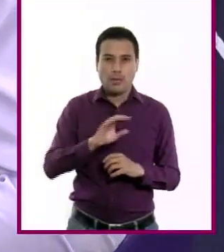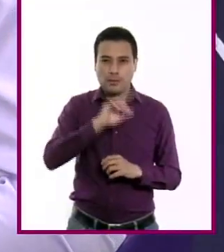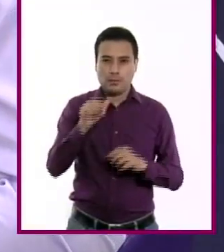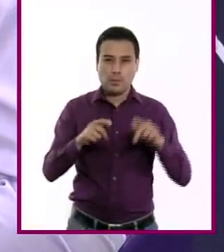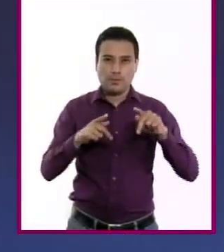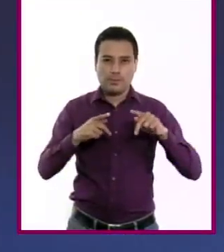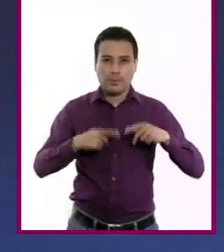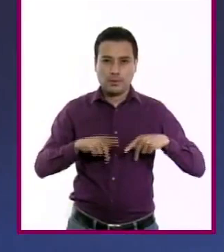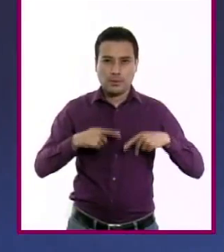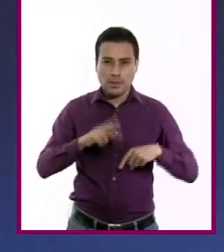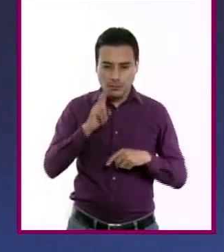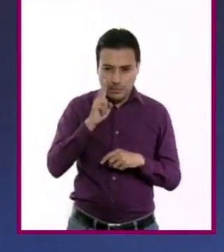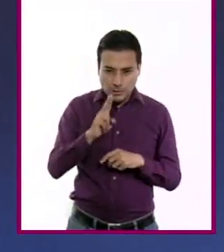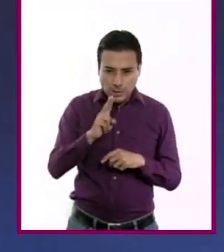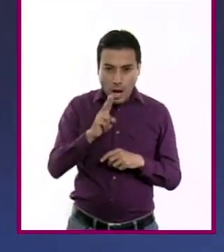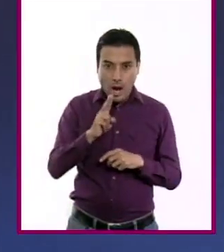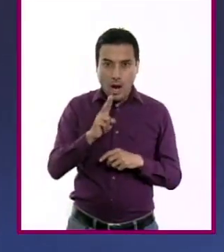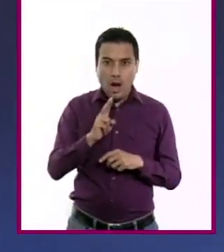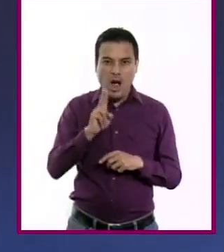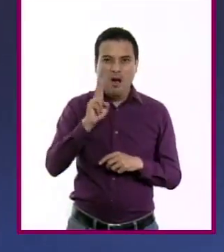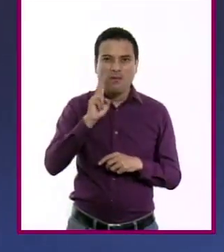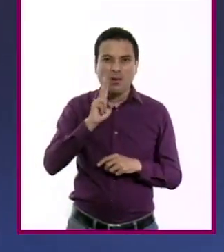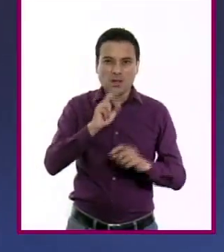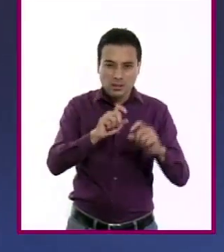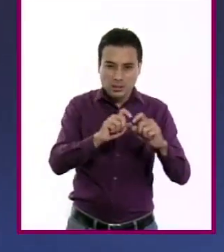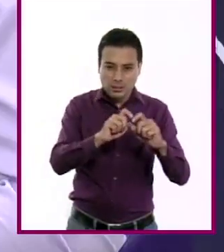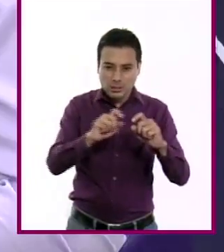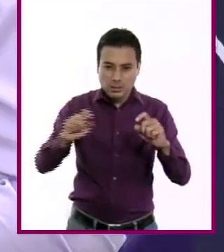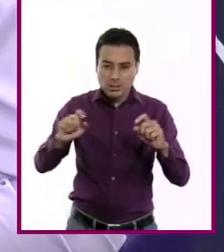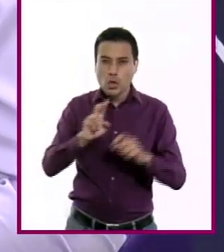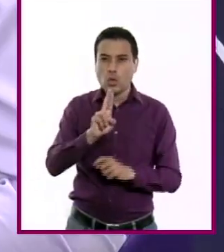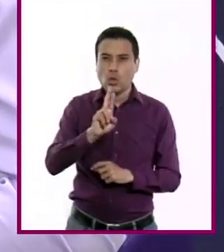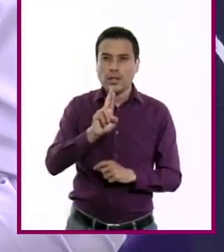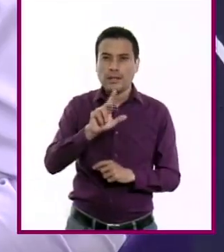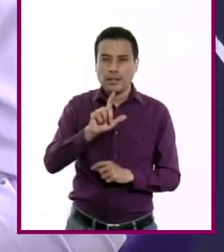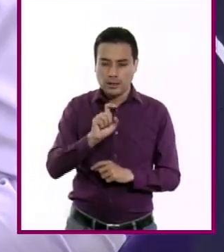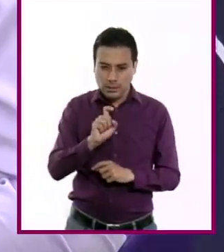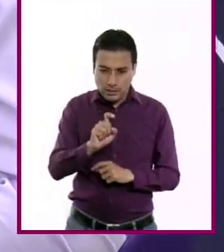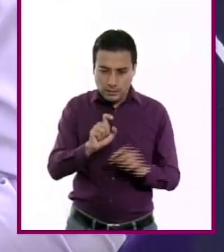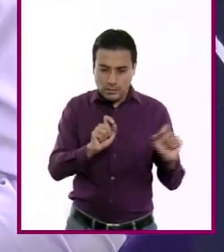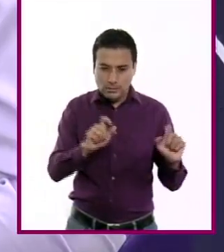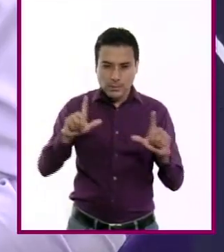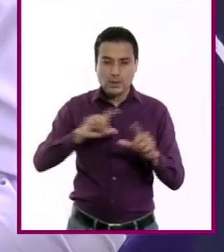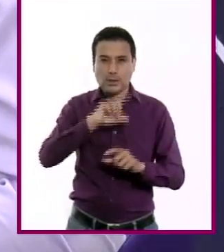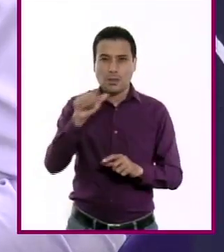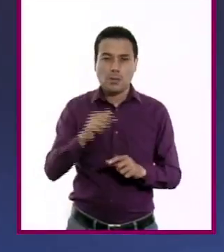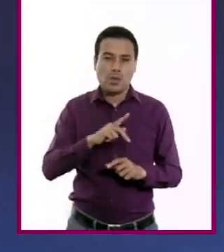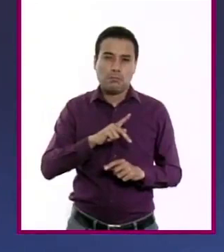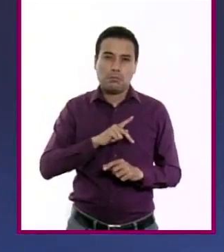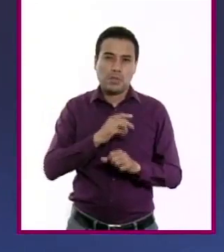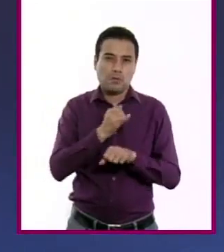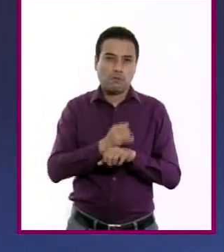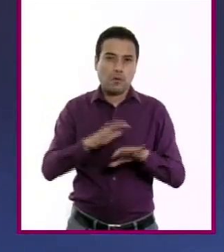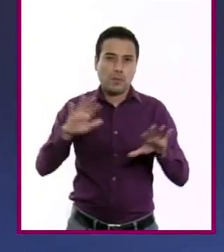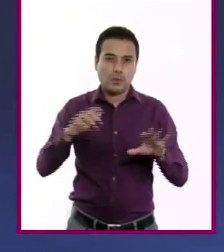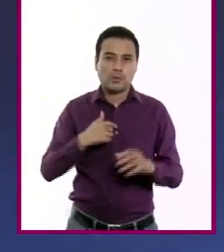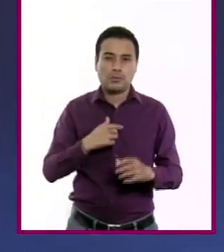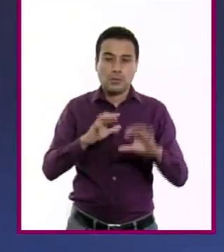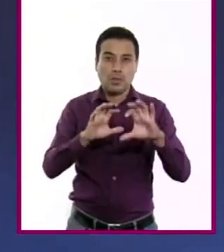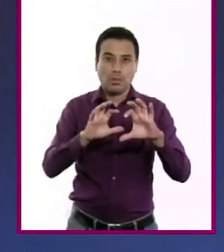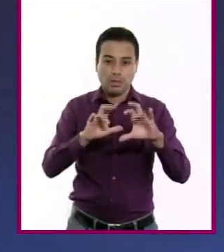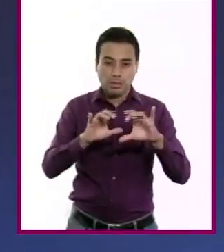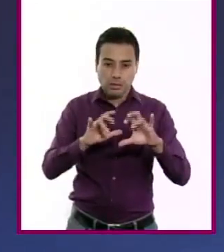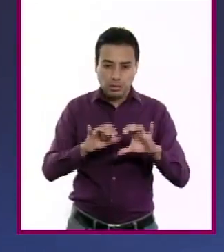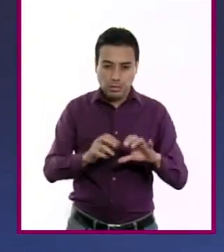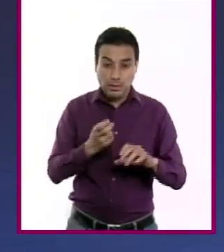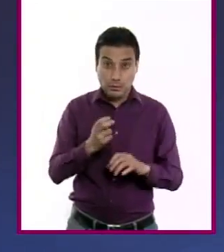que te pongan en ese correo. Y en esa página des todos tus datos o des la información que te estén solicitando, ¿no? ¿Ese podría ser el